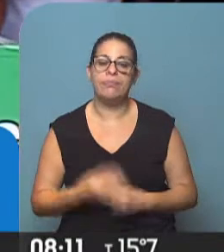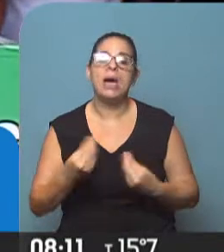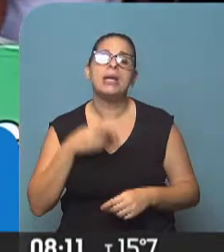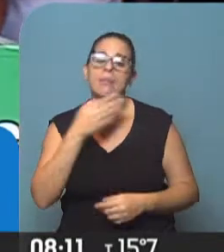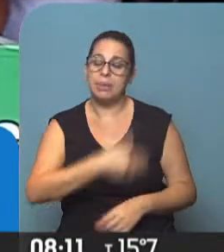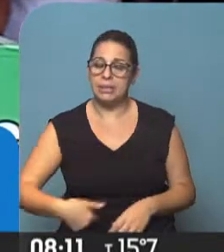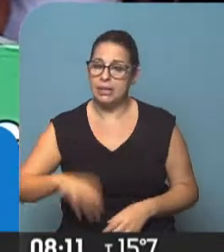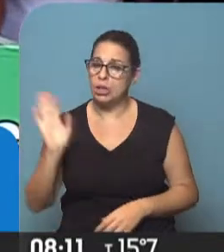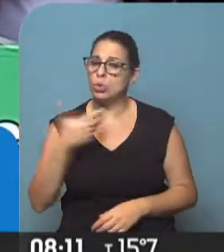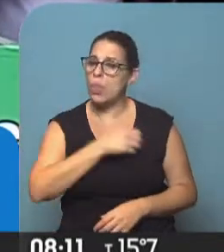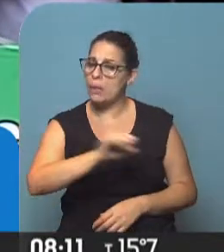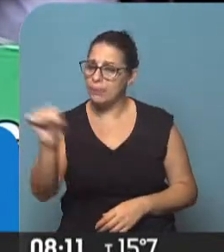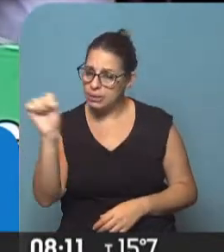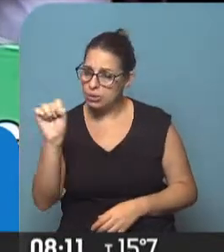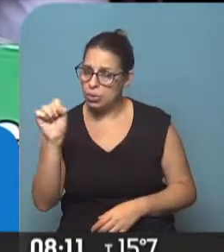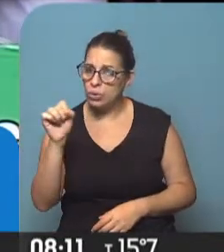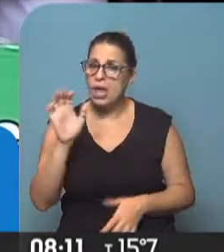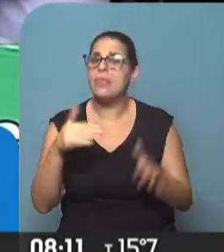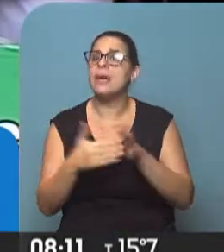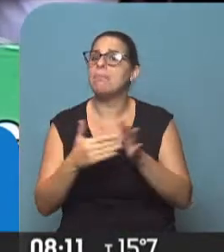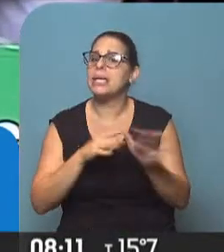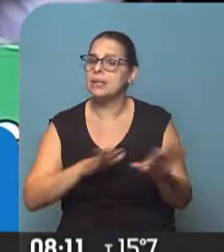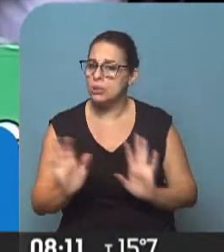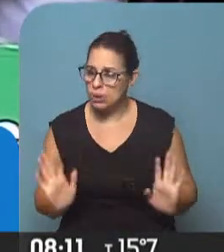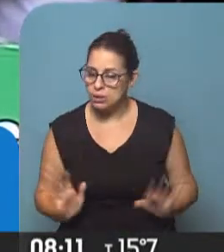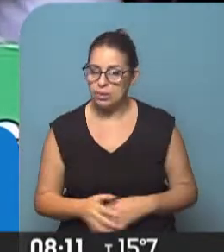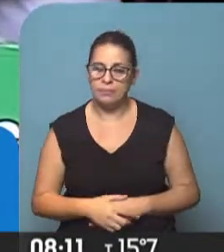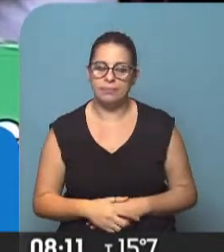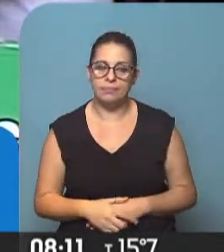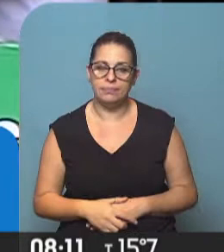Toda victoria es relativa.